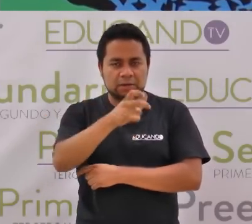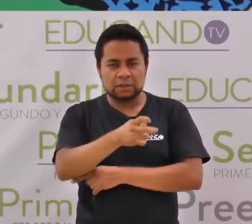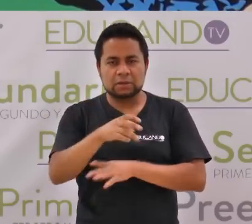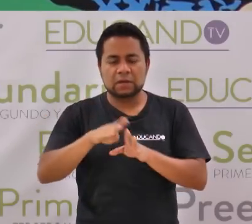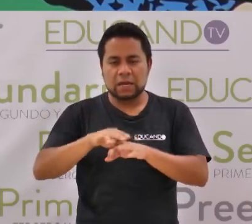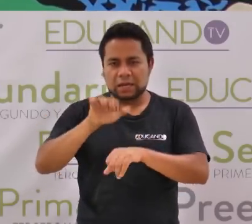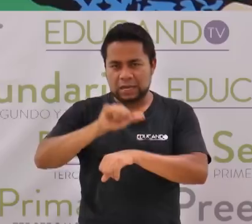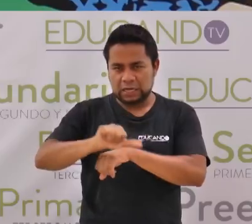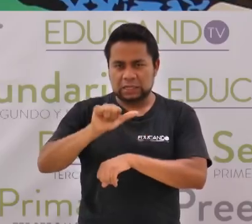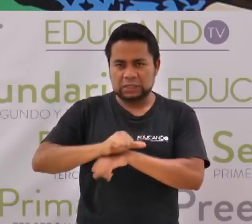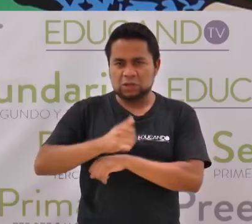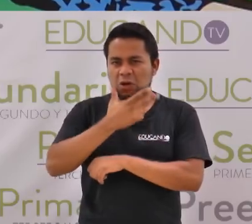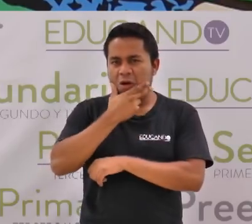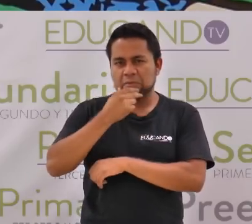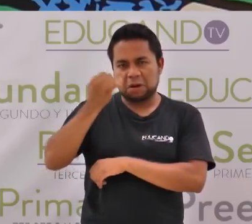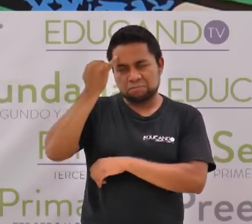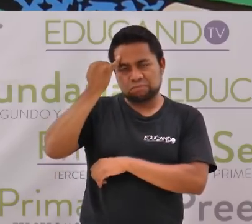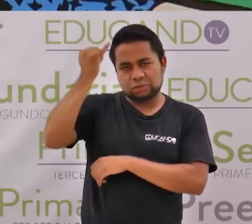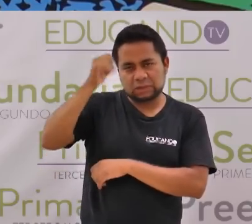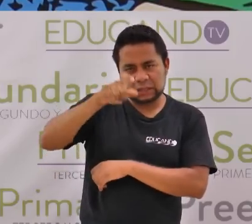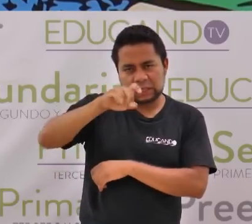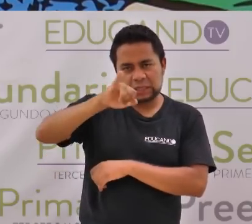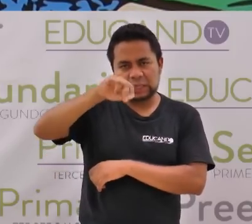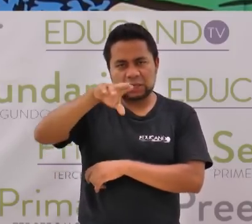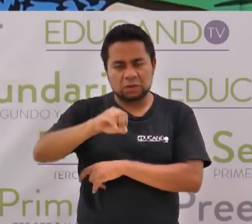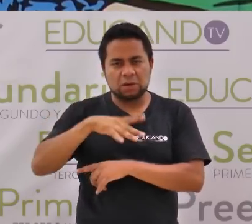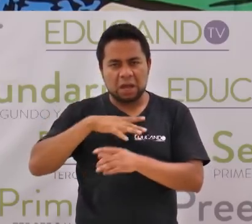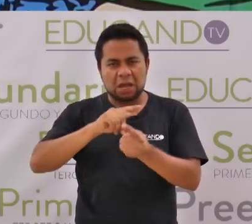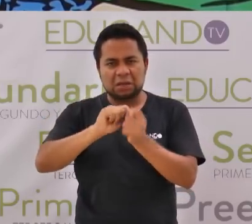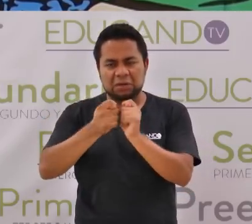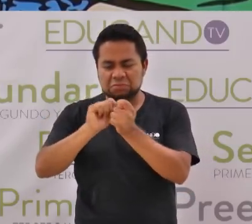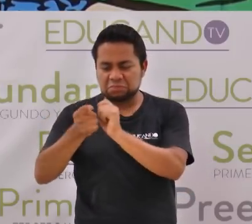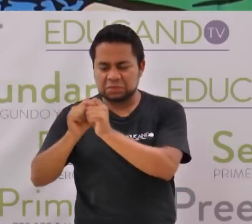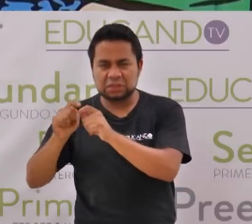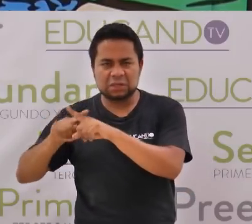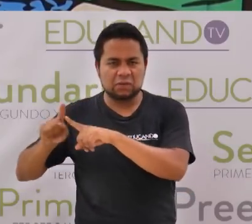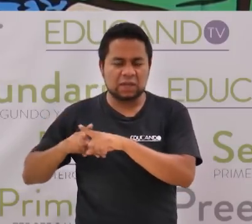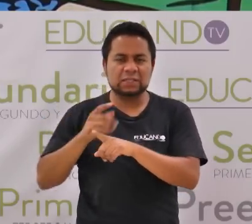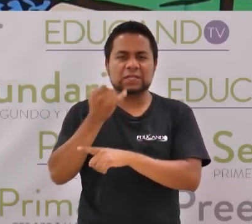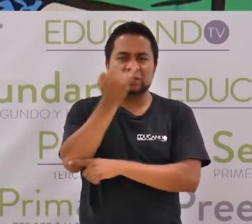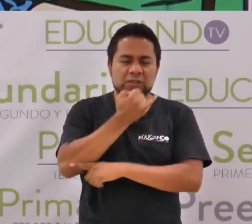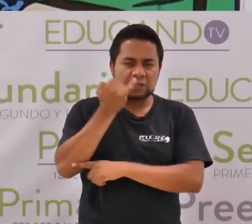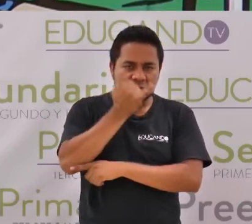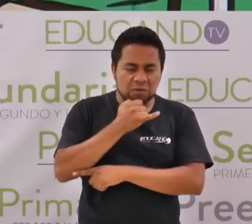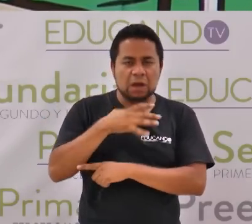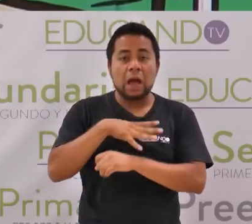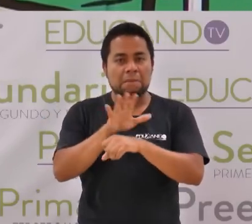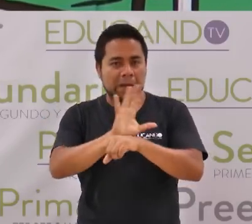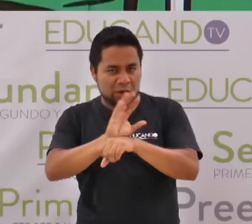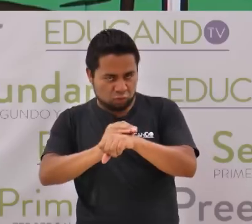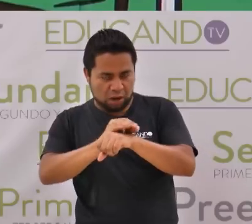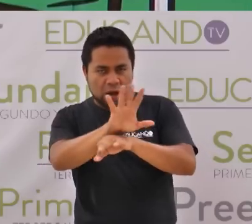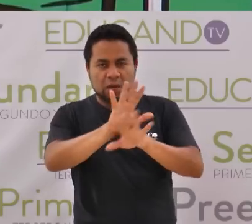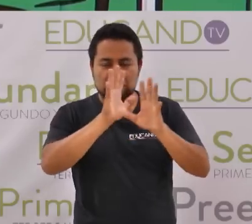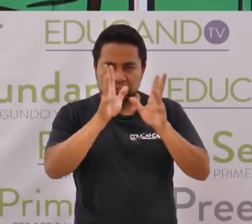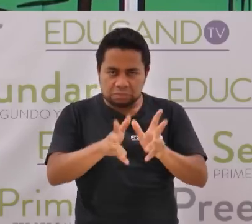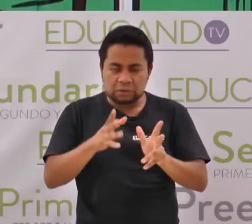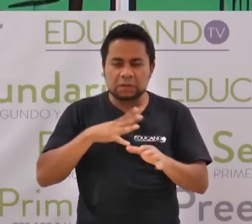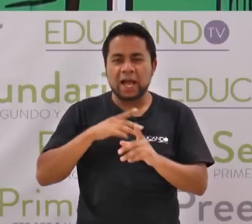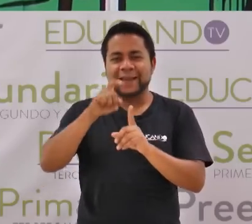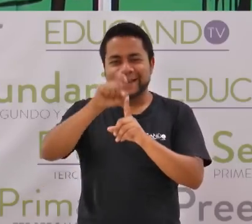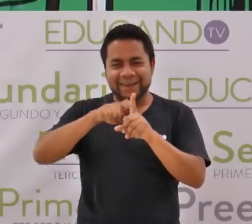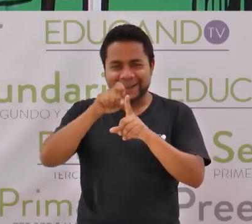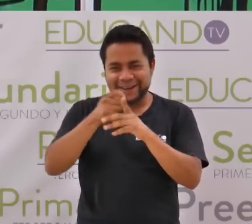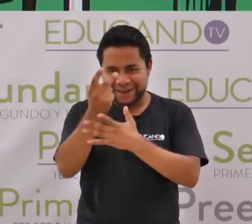del argentino Quino. Mafalda ha sido traducida a varios idiomas, hay una película,